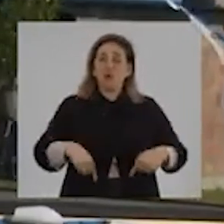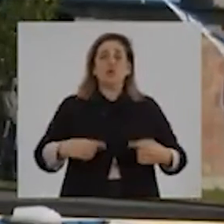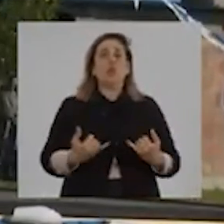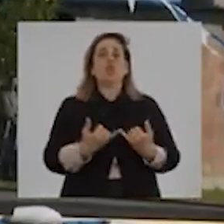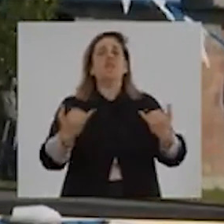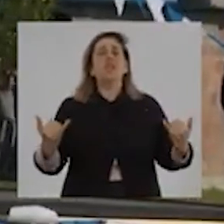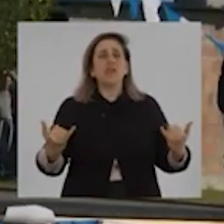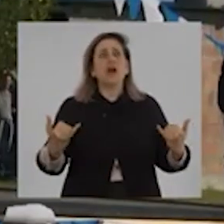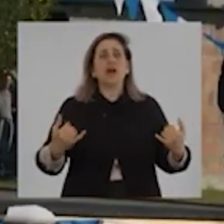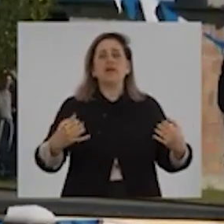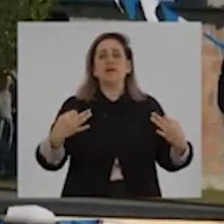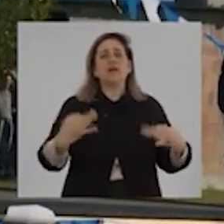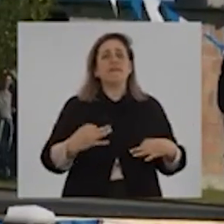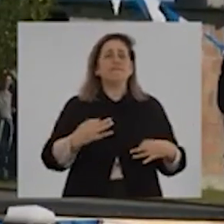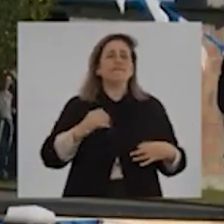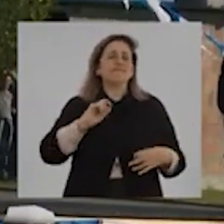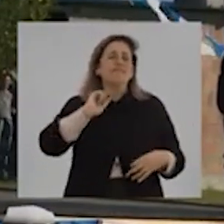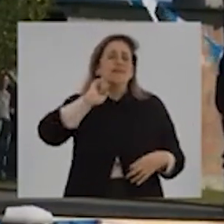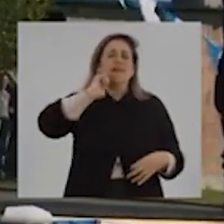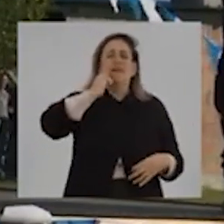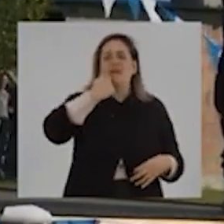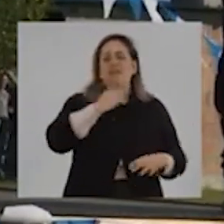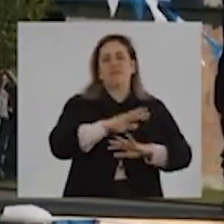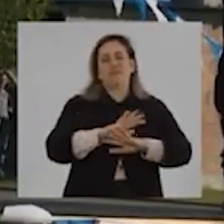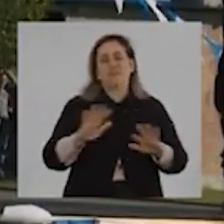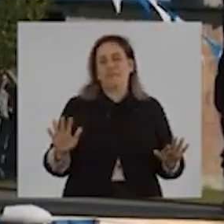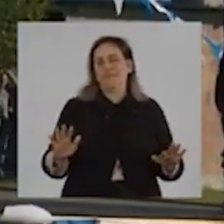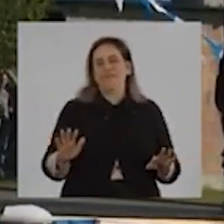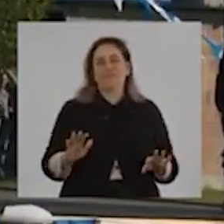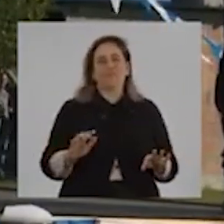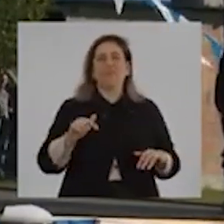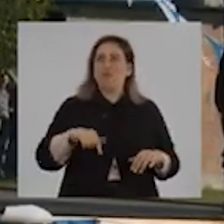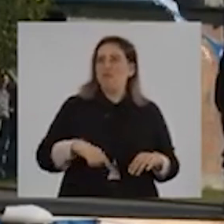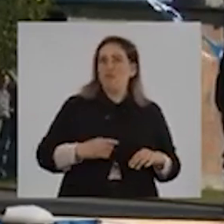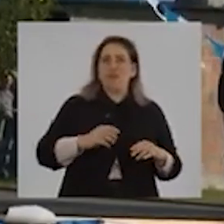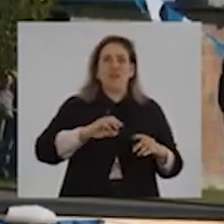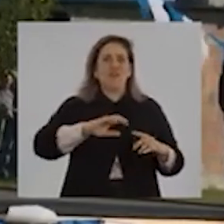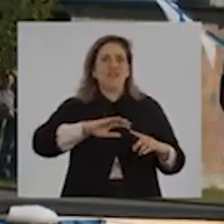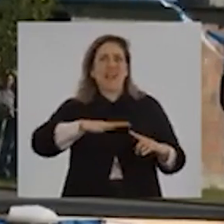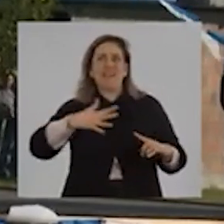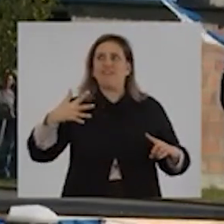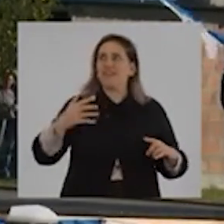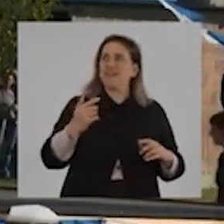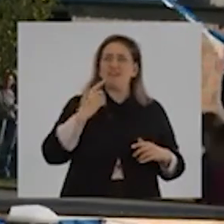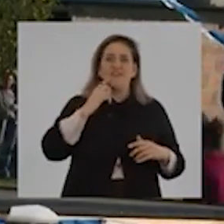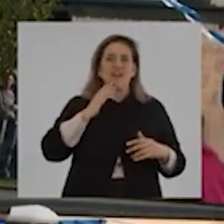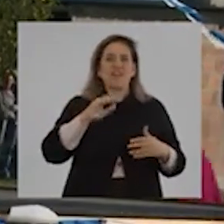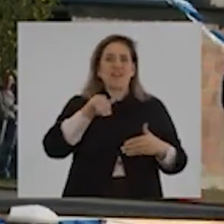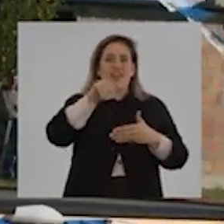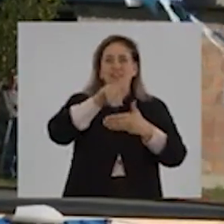Es un día pintado, soñado, ¿no? En pleno invierno tener esta tardecita.